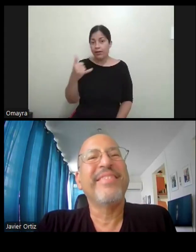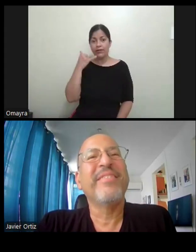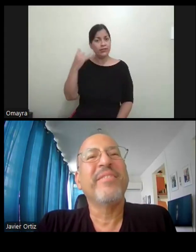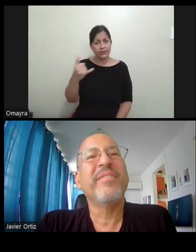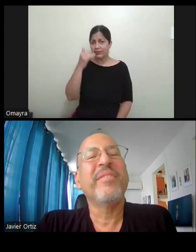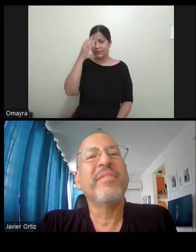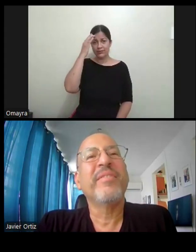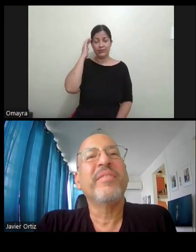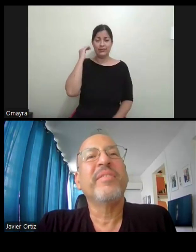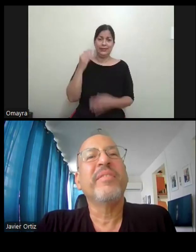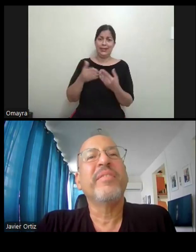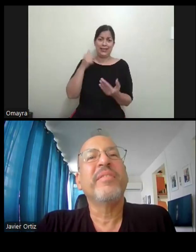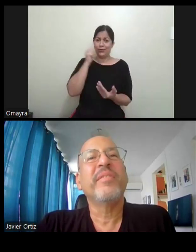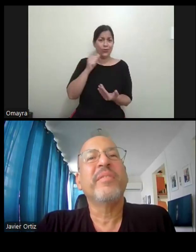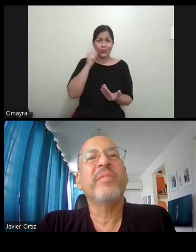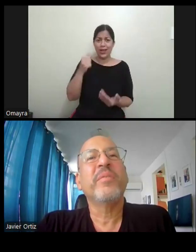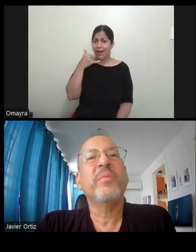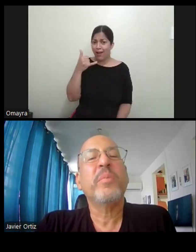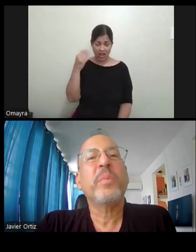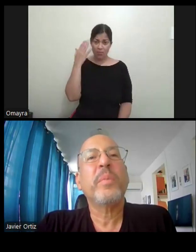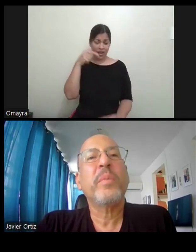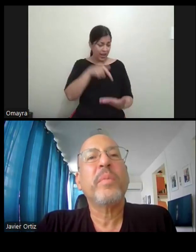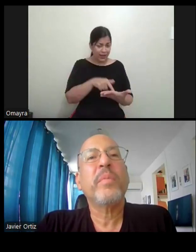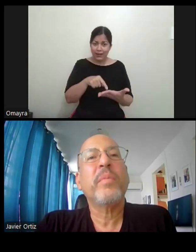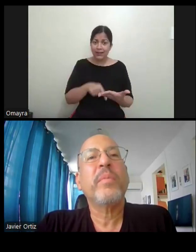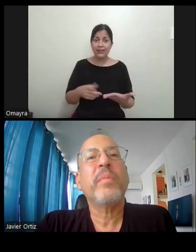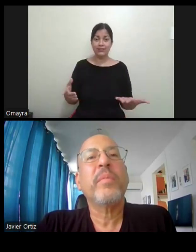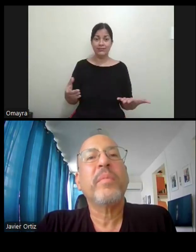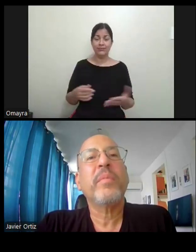llamada casi diaria, como que esto aquí, esto acá.